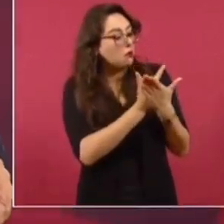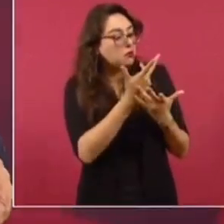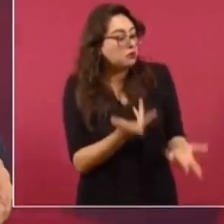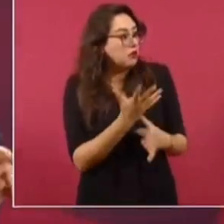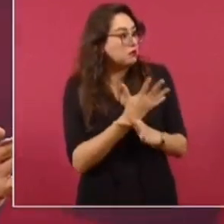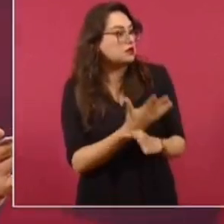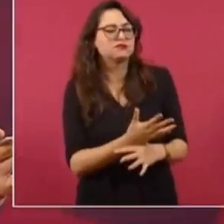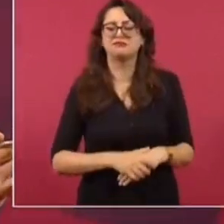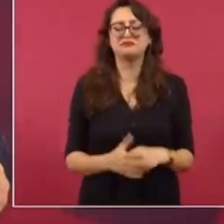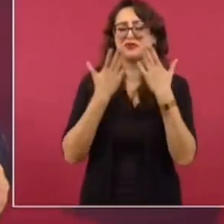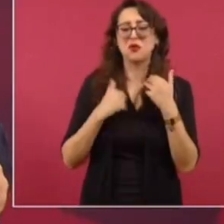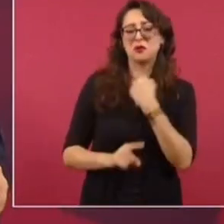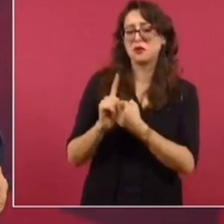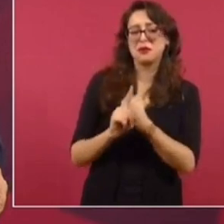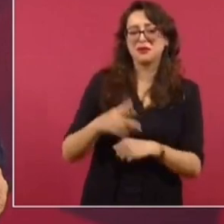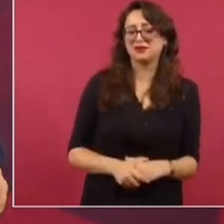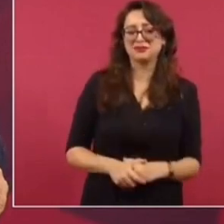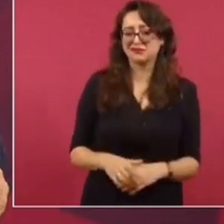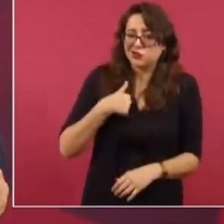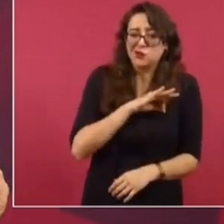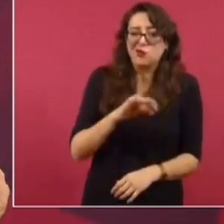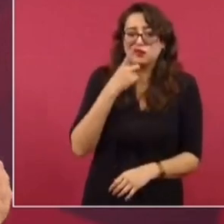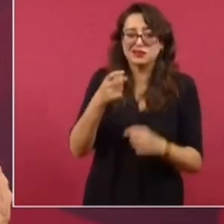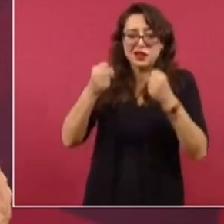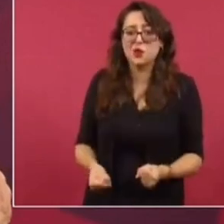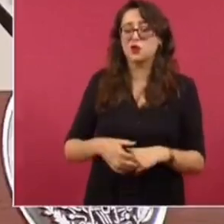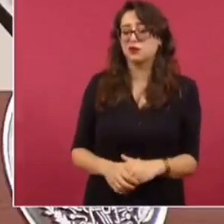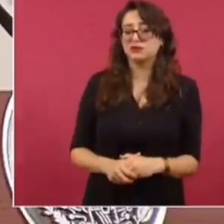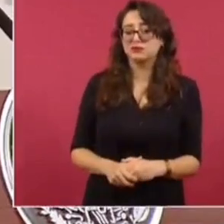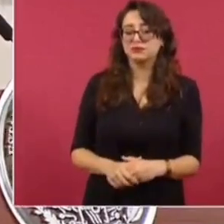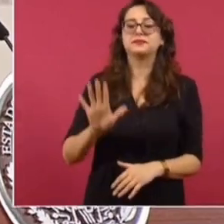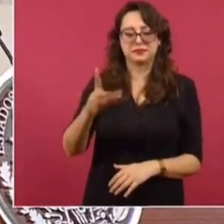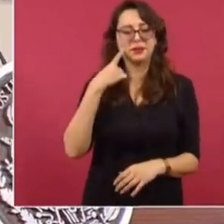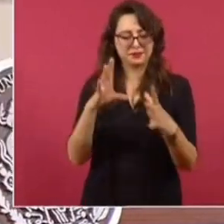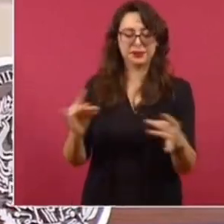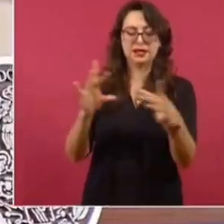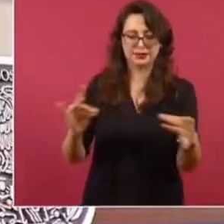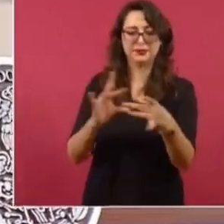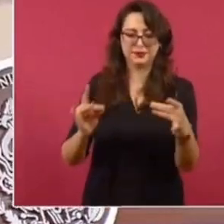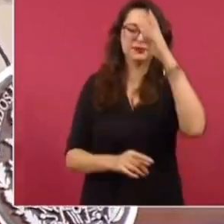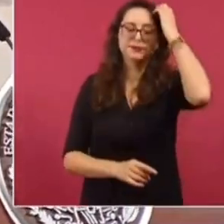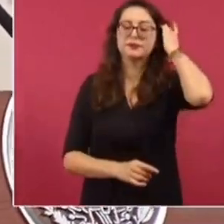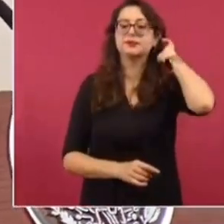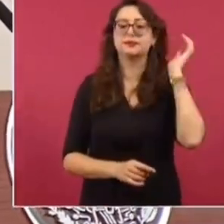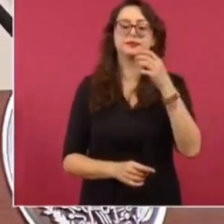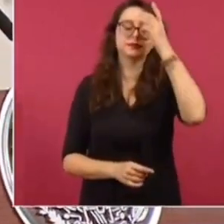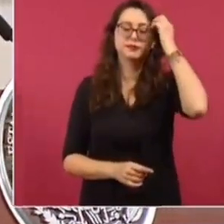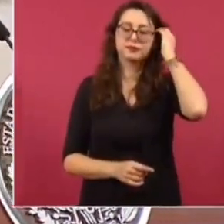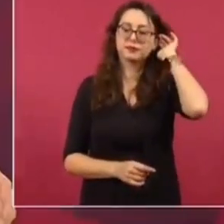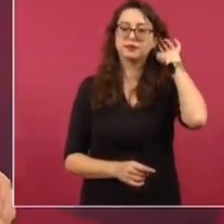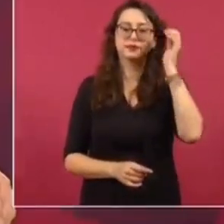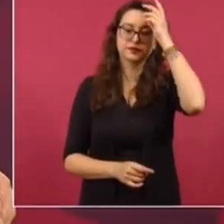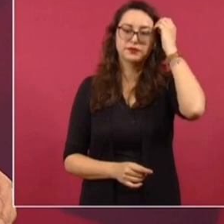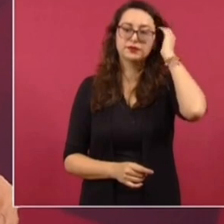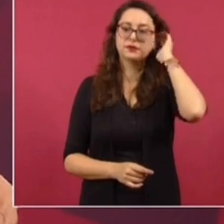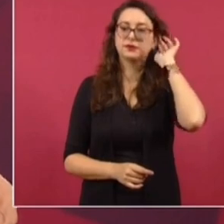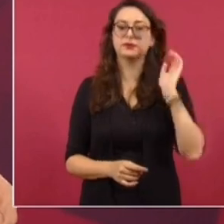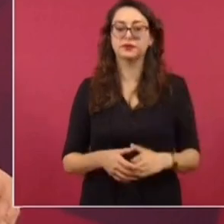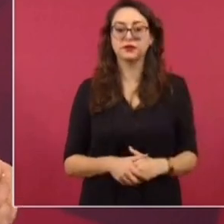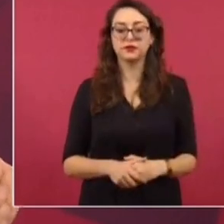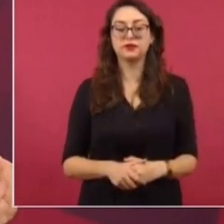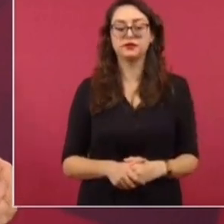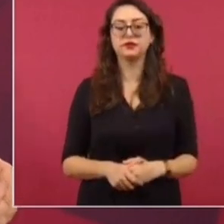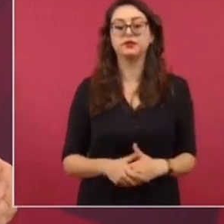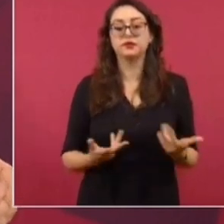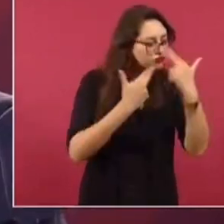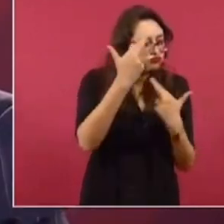garantizar. Ningún problema. O sea, es que, le explico también, ¿no? Voy a argumentarlo. Hay auditorías que hace la Auditoría